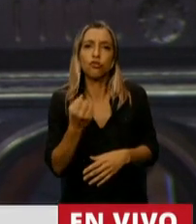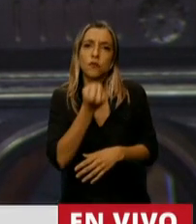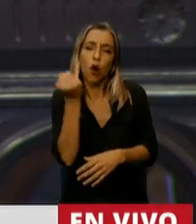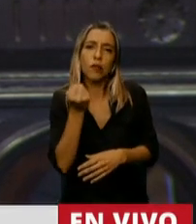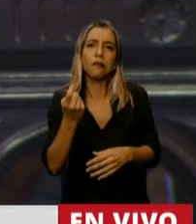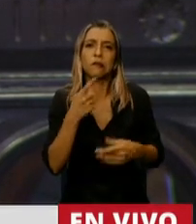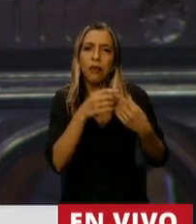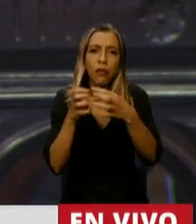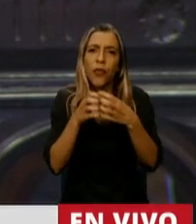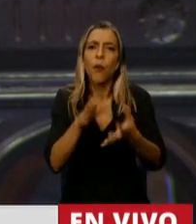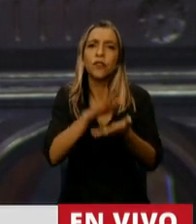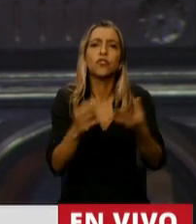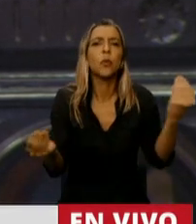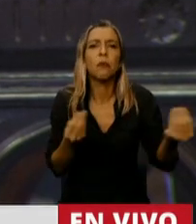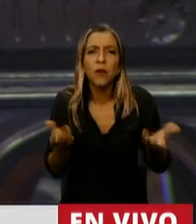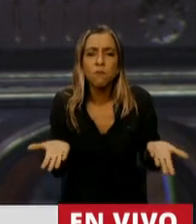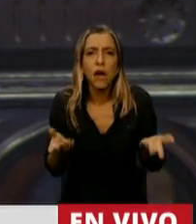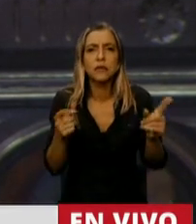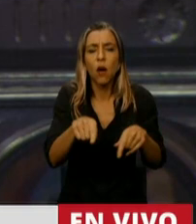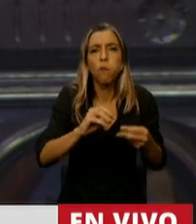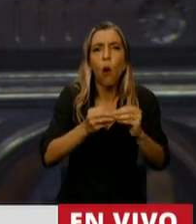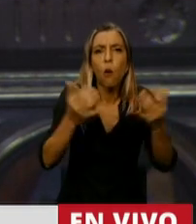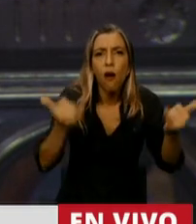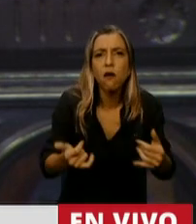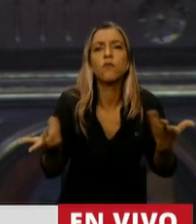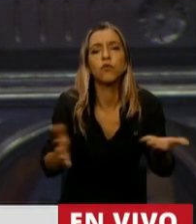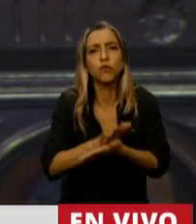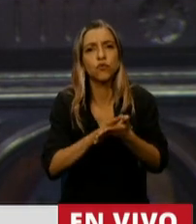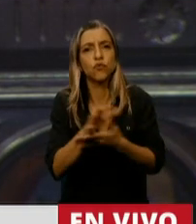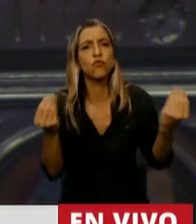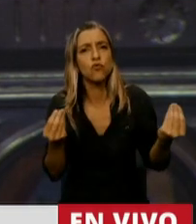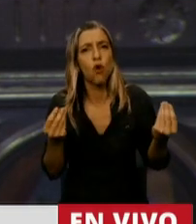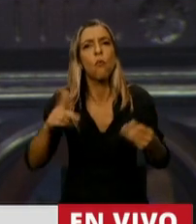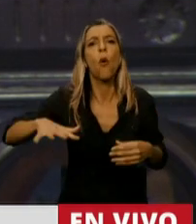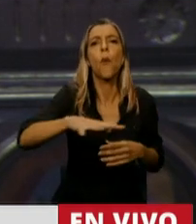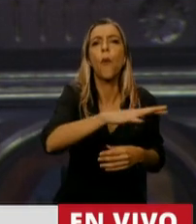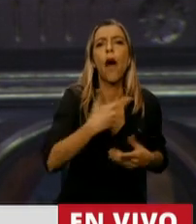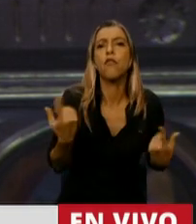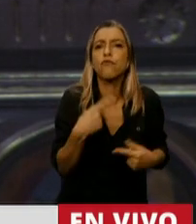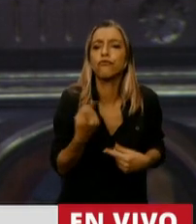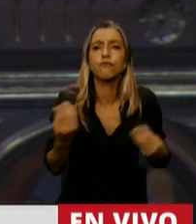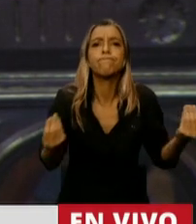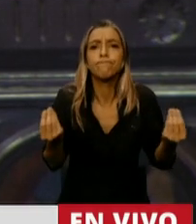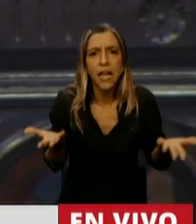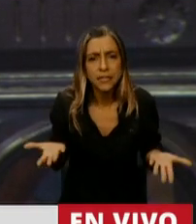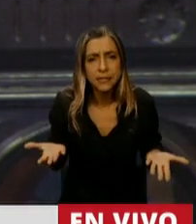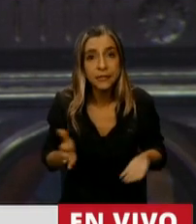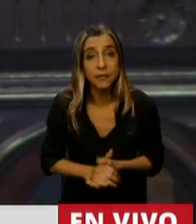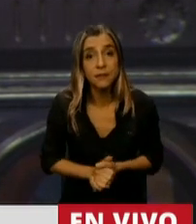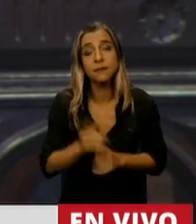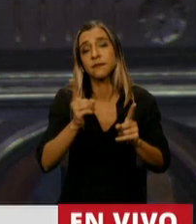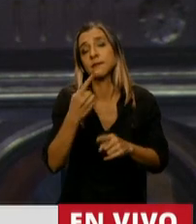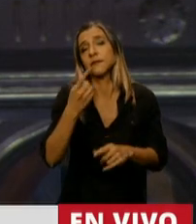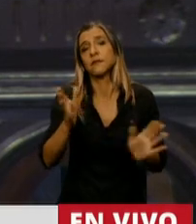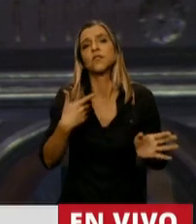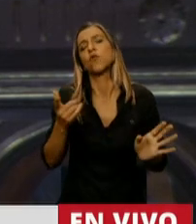o que podamos discutir a partir de este problema realmente qué vamos a hacer con los barrios populares. Algunos tiran el problema en